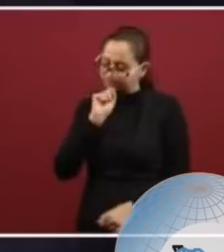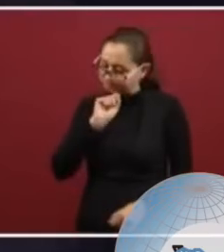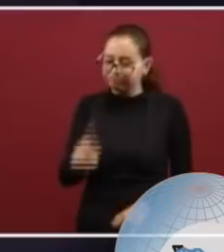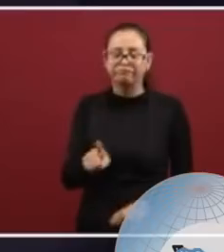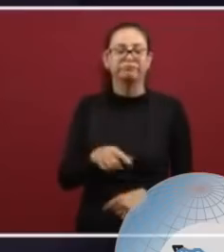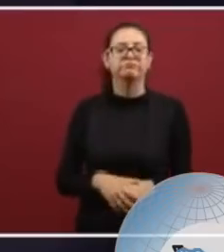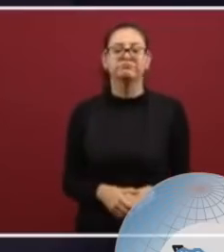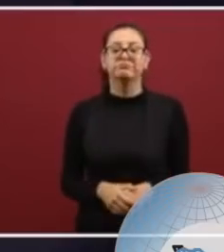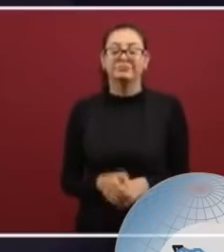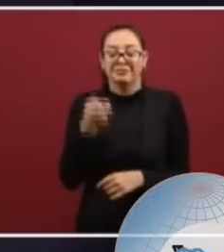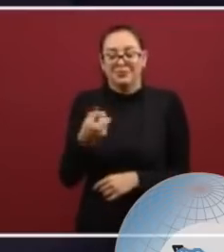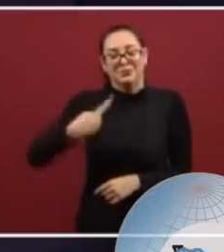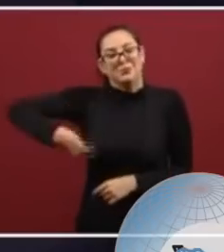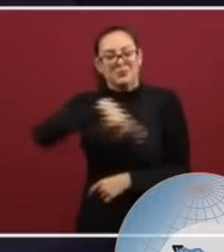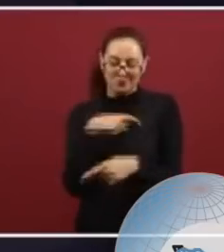el plan.